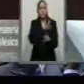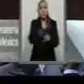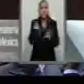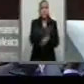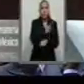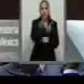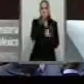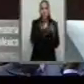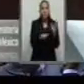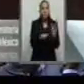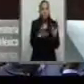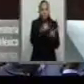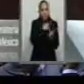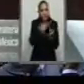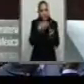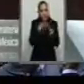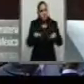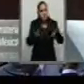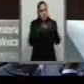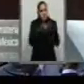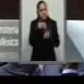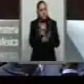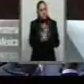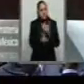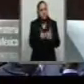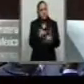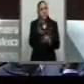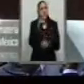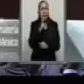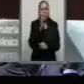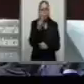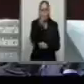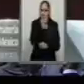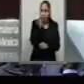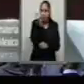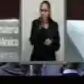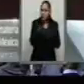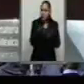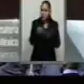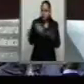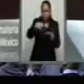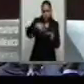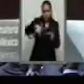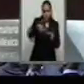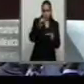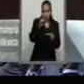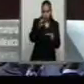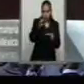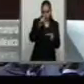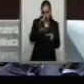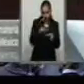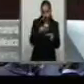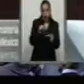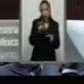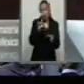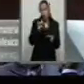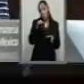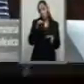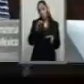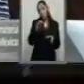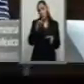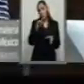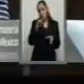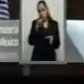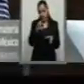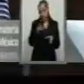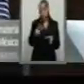surgir de esa Asamblea Constituyente. La Asamblea Constituyente podrá decidir formas de participación ciudadana